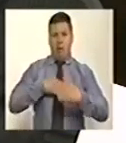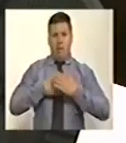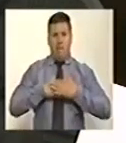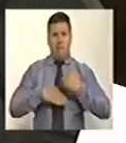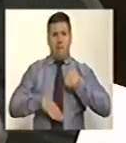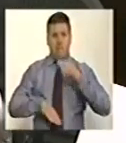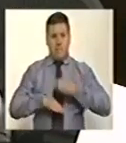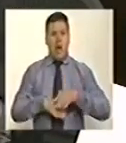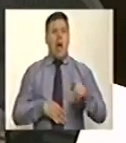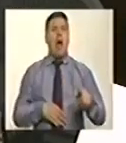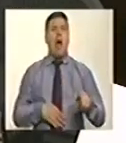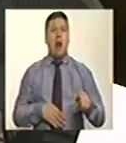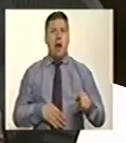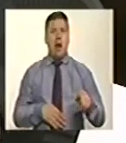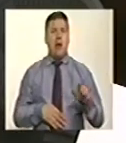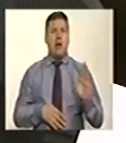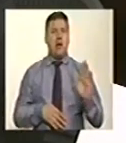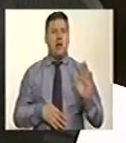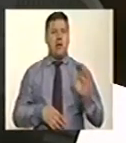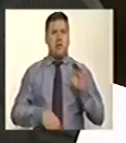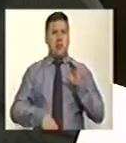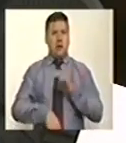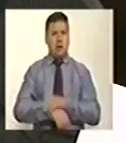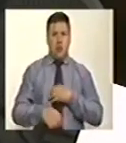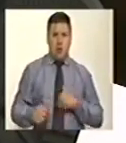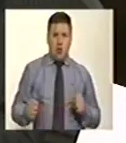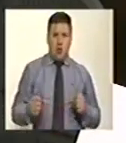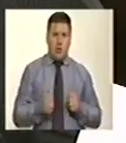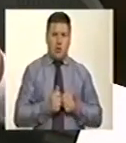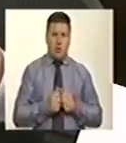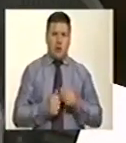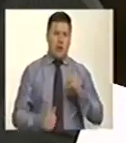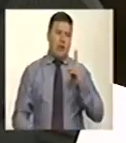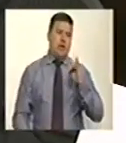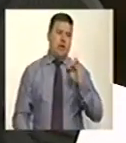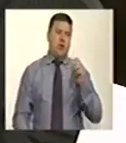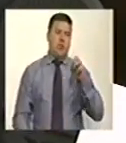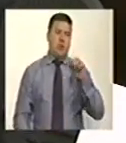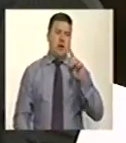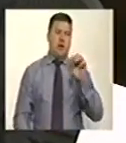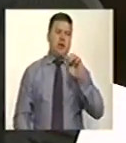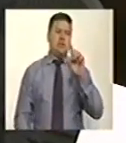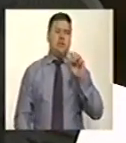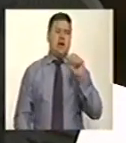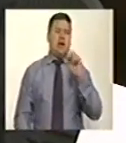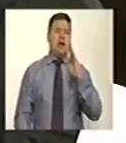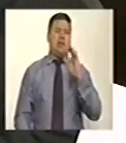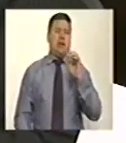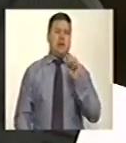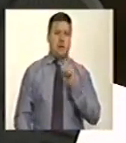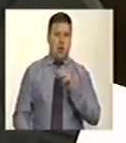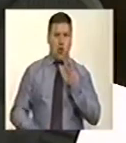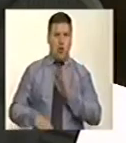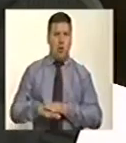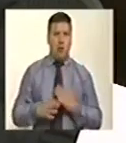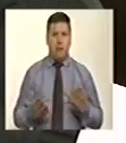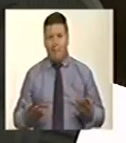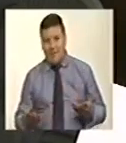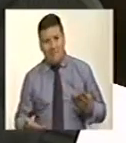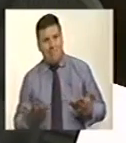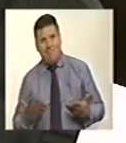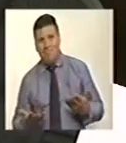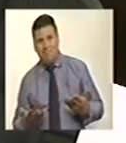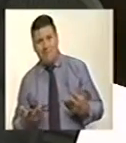proceso que sirvió para condenar a mis compañeros Diego Palacio, Sabas Pretel y otros, no hubo